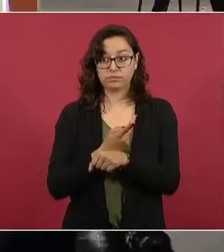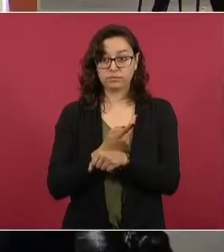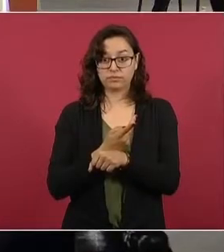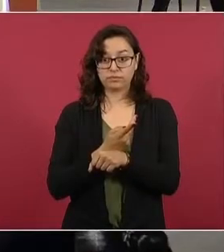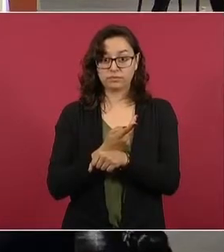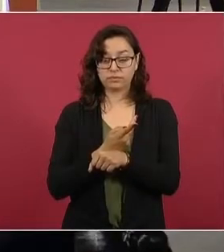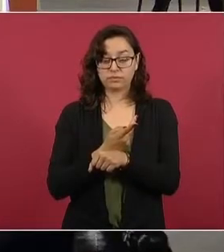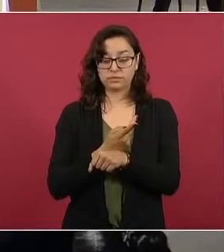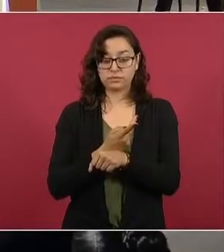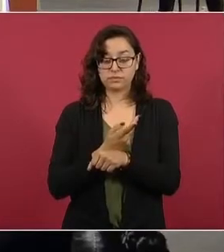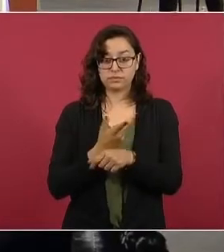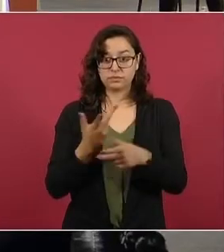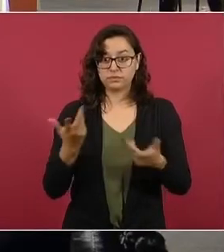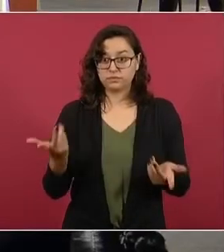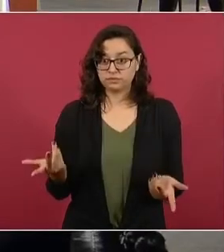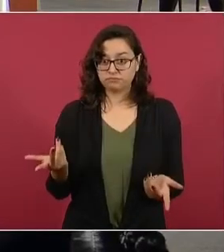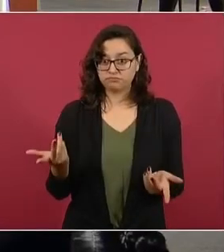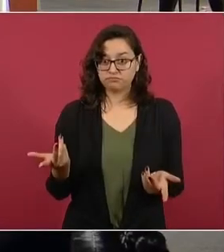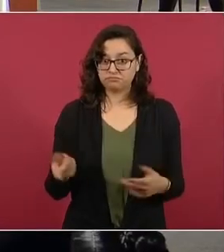pues aclararon